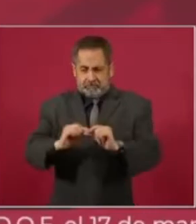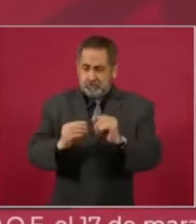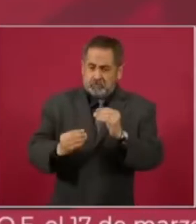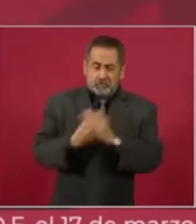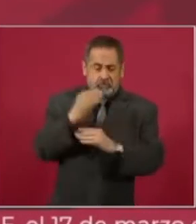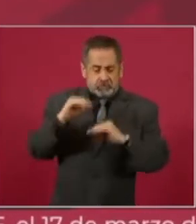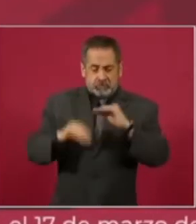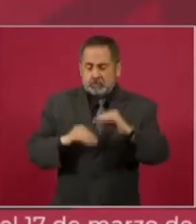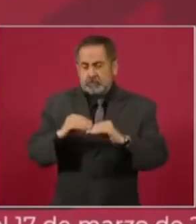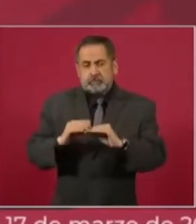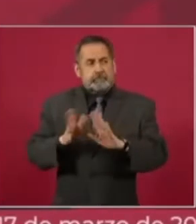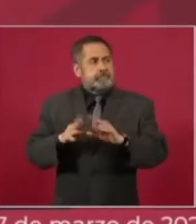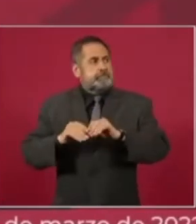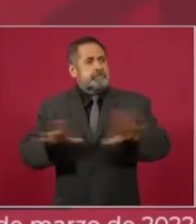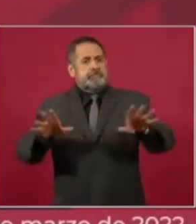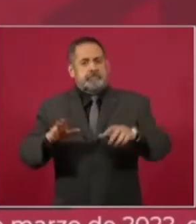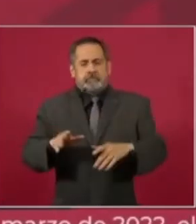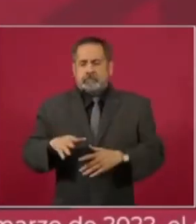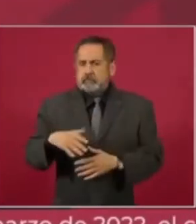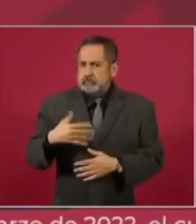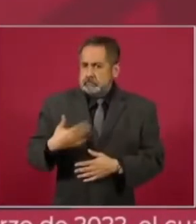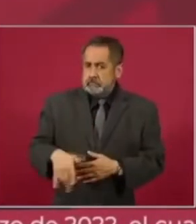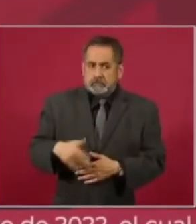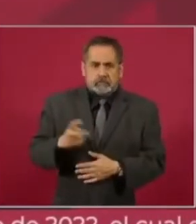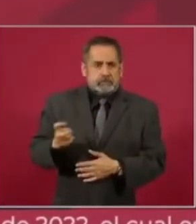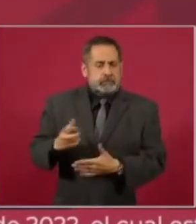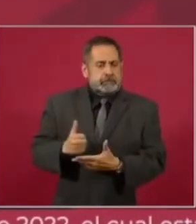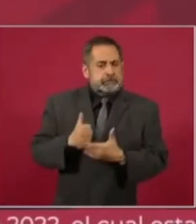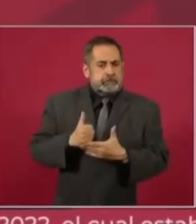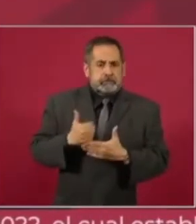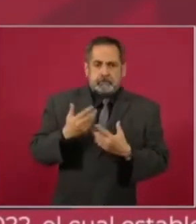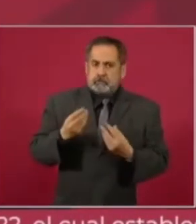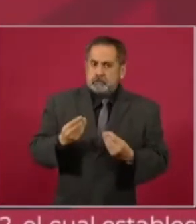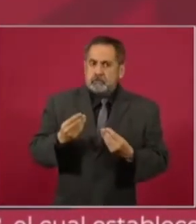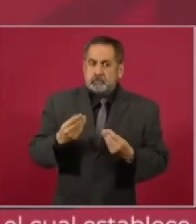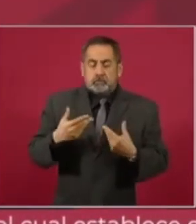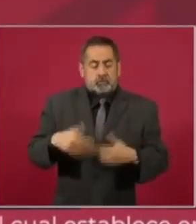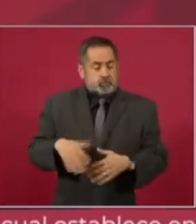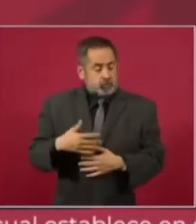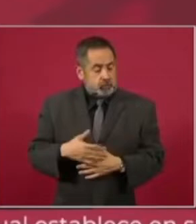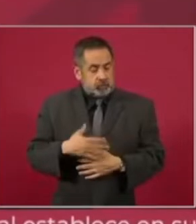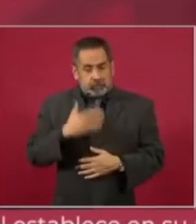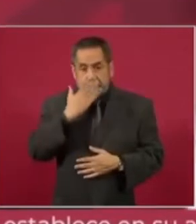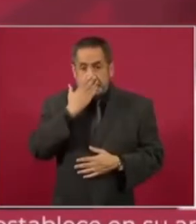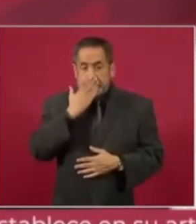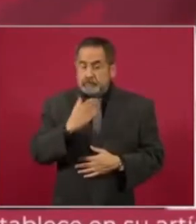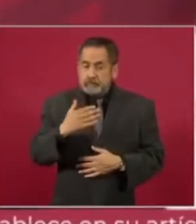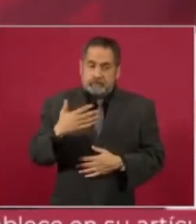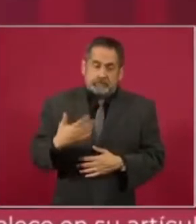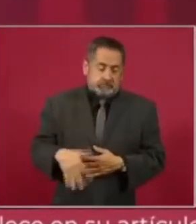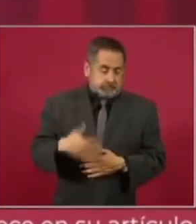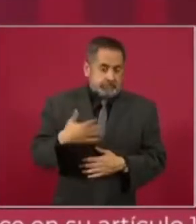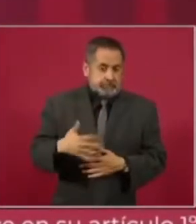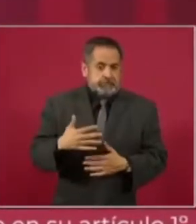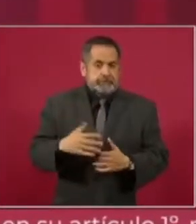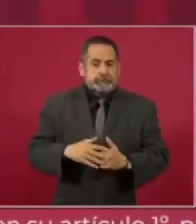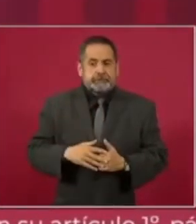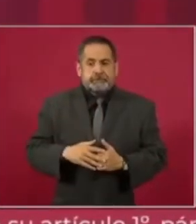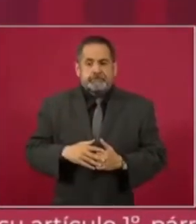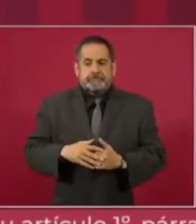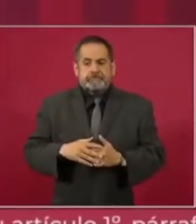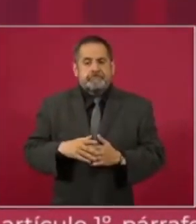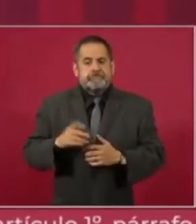Eso fue decisivo, eso nos ayudó bastante, nos